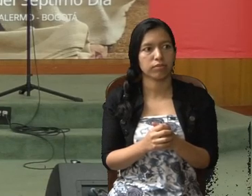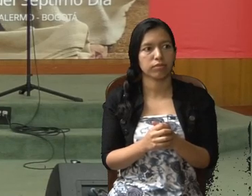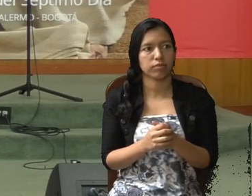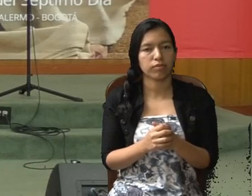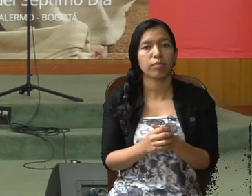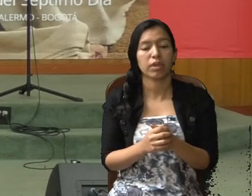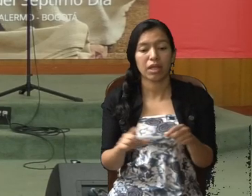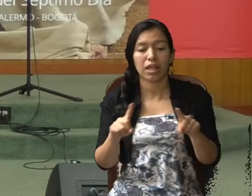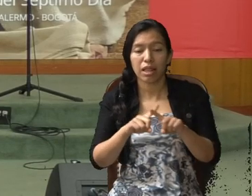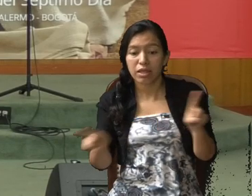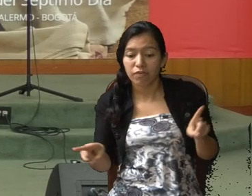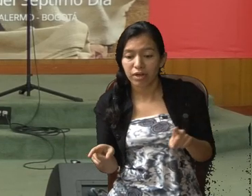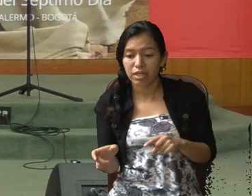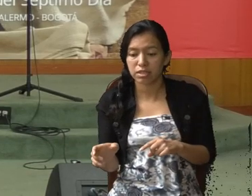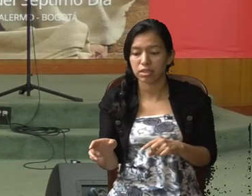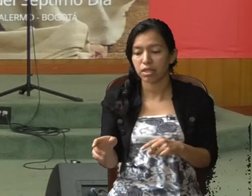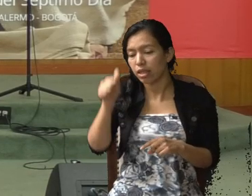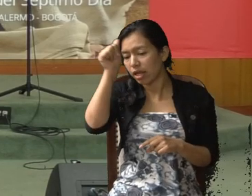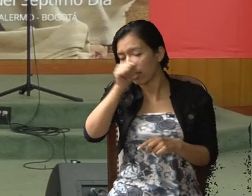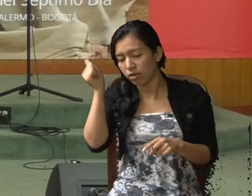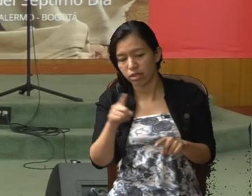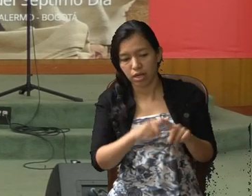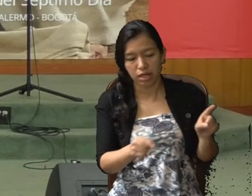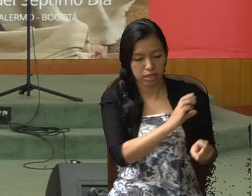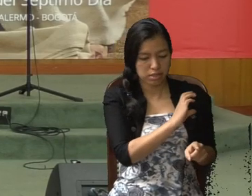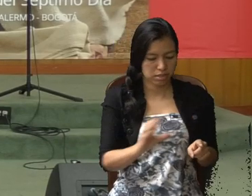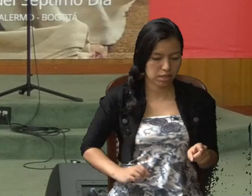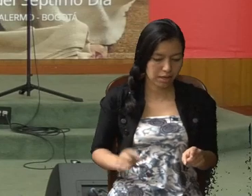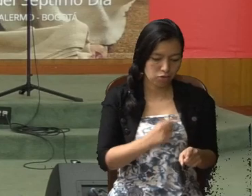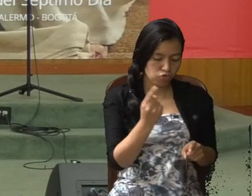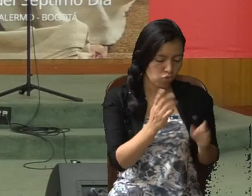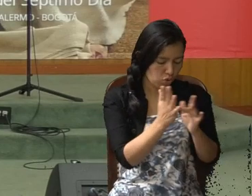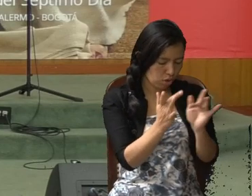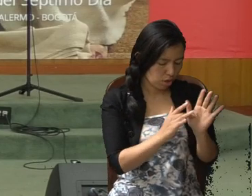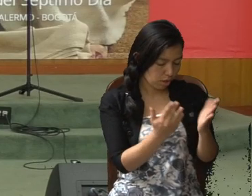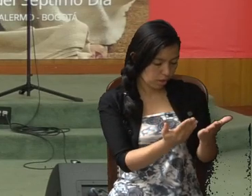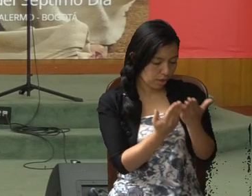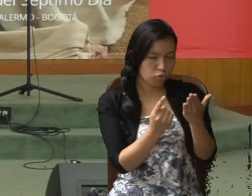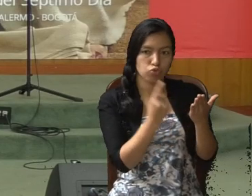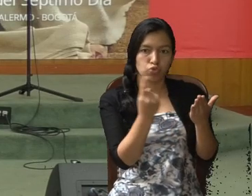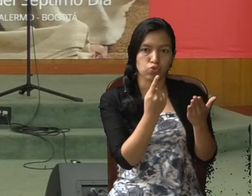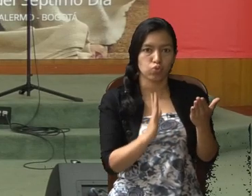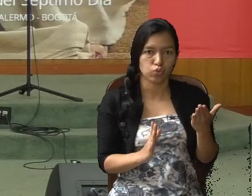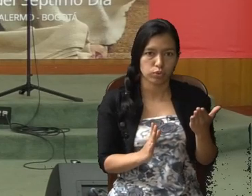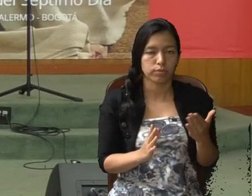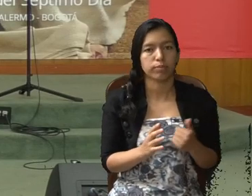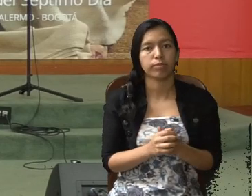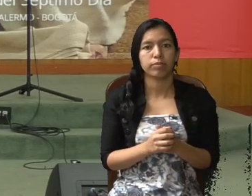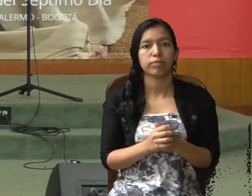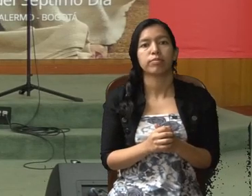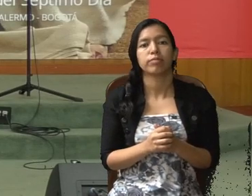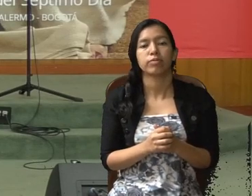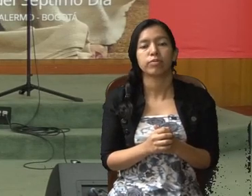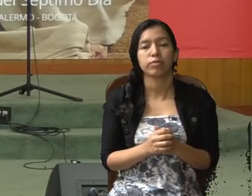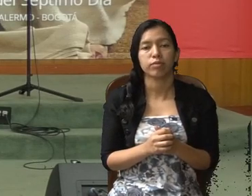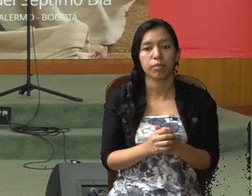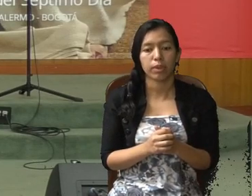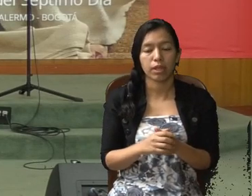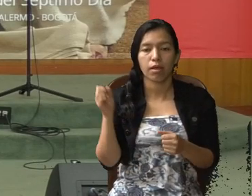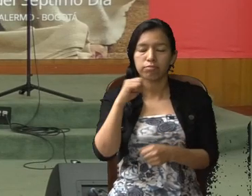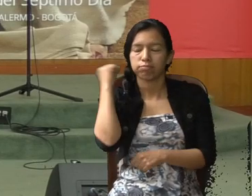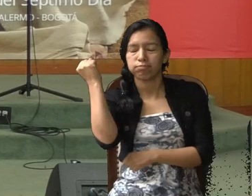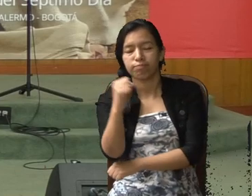acá queriendo decir que no deberíamos hablar de otros tipos de profetas, pero incluso la hermana Elena